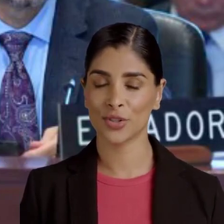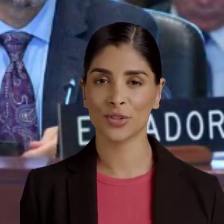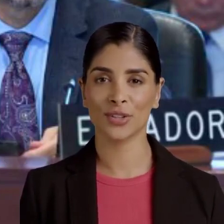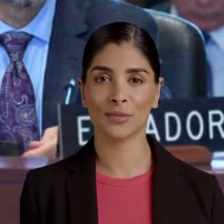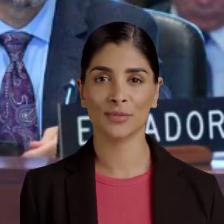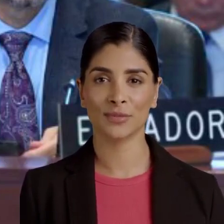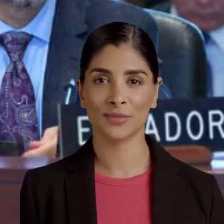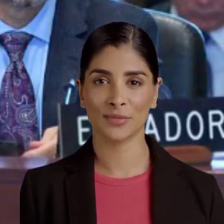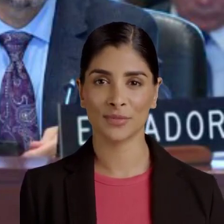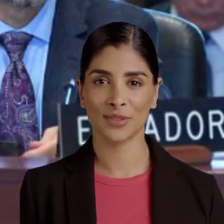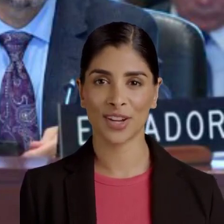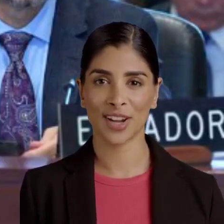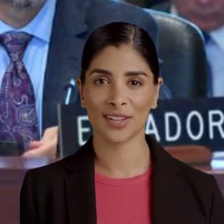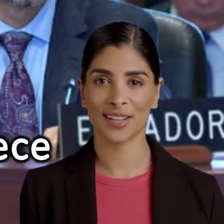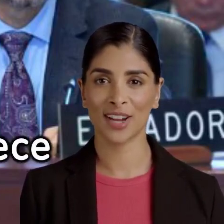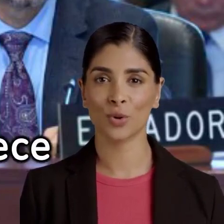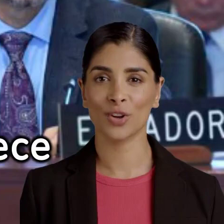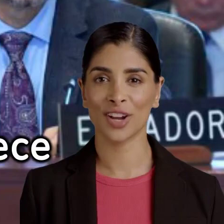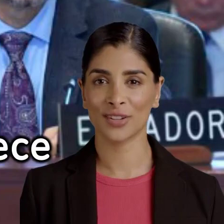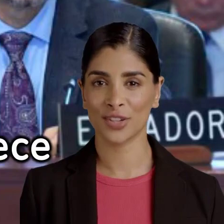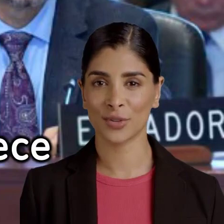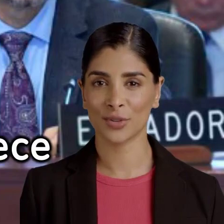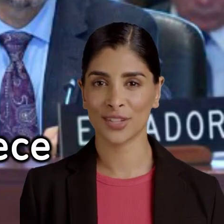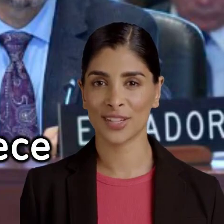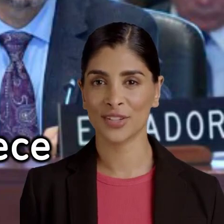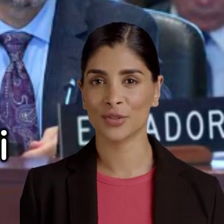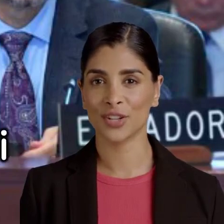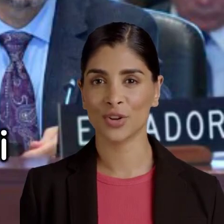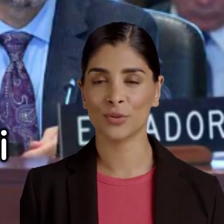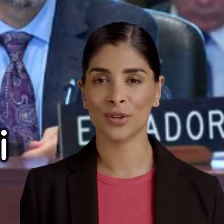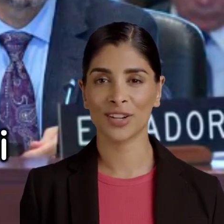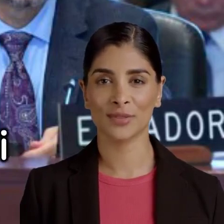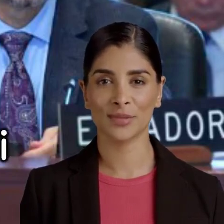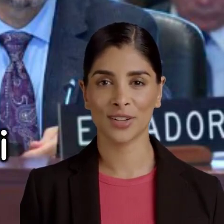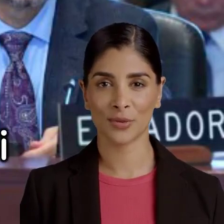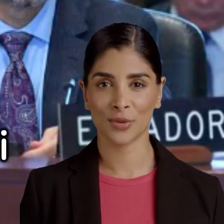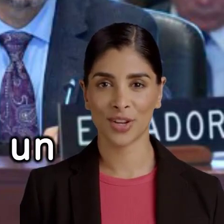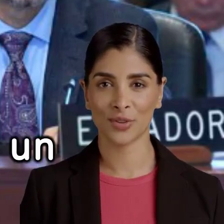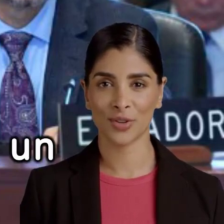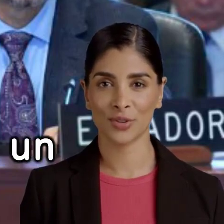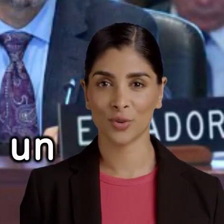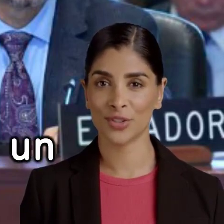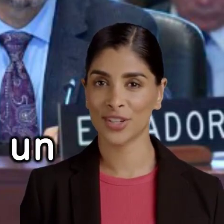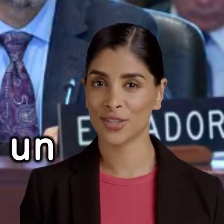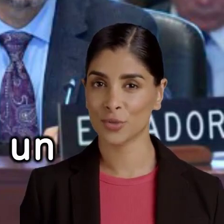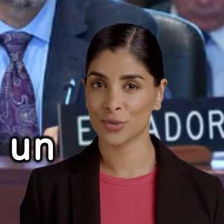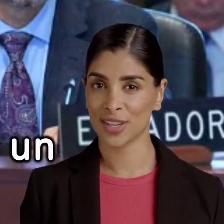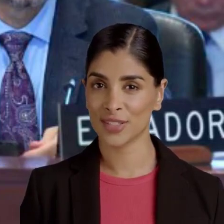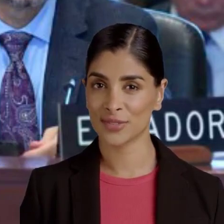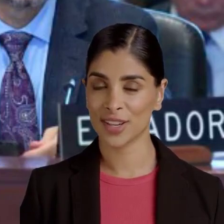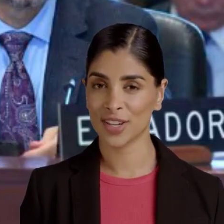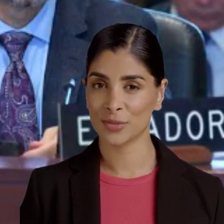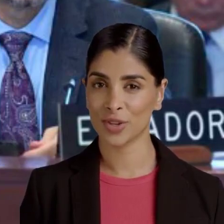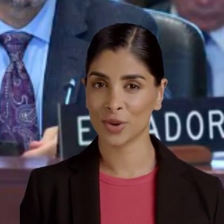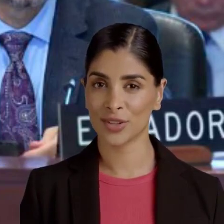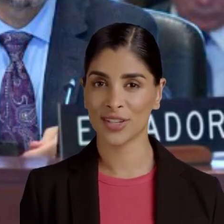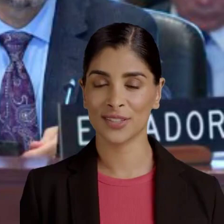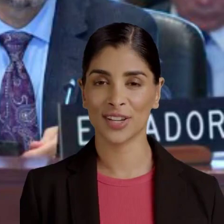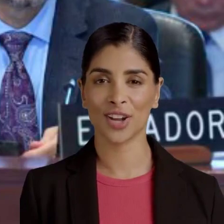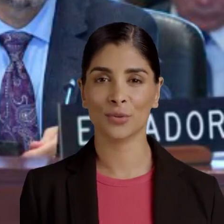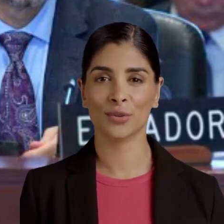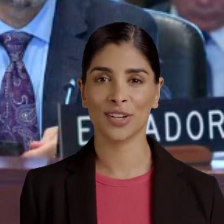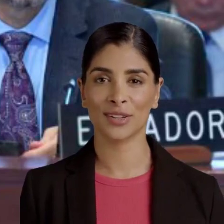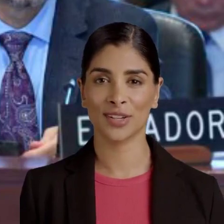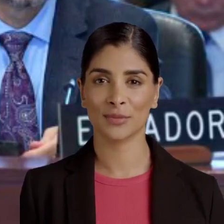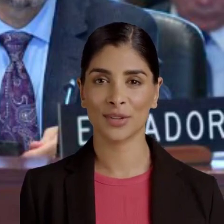retaliaciones la carta de la oea no establece sanciones económicas ni bloqueos o de fuerza hacia un país explicó